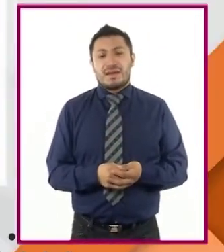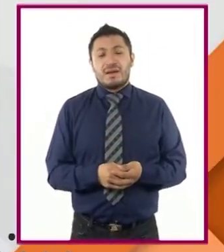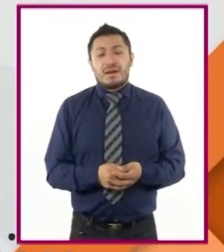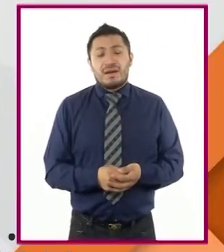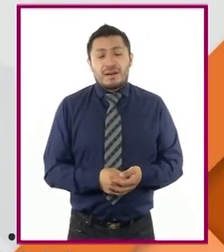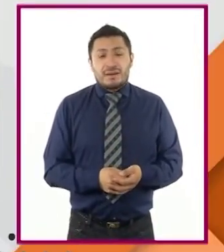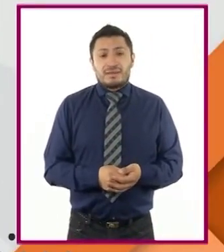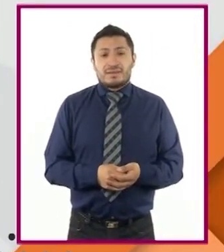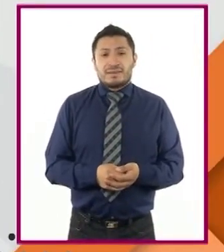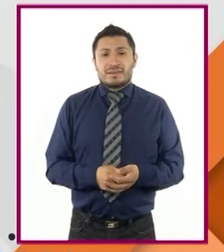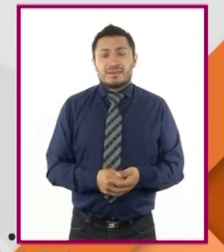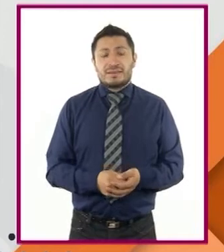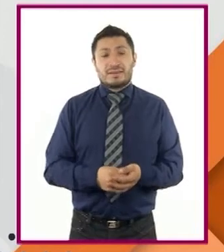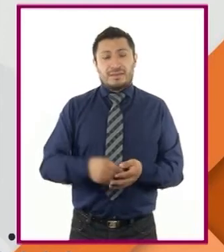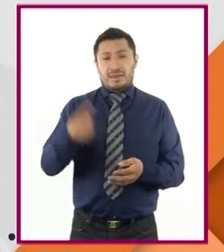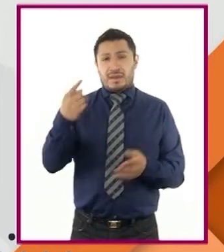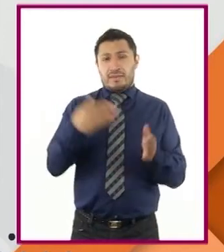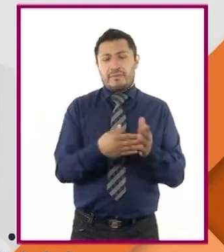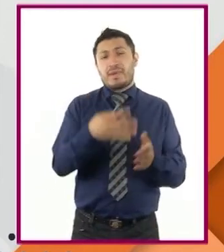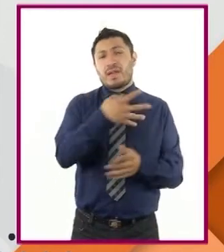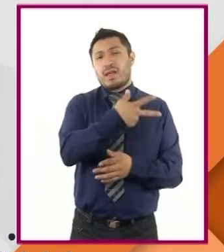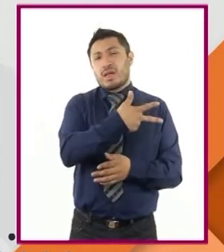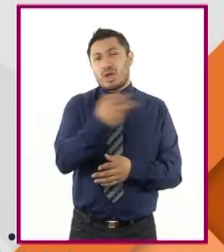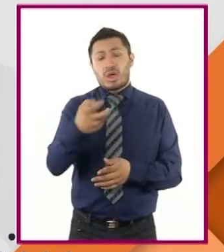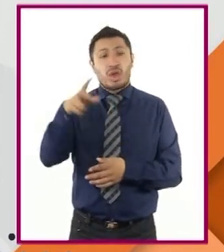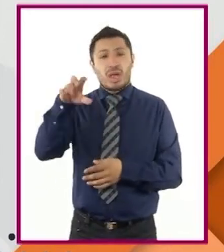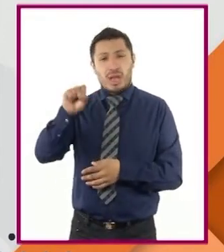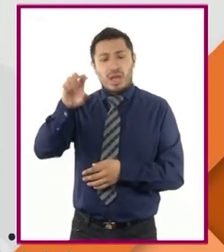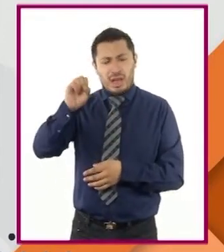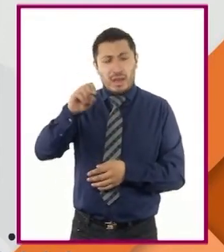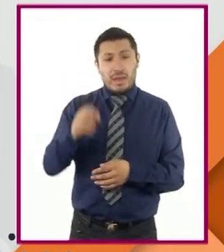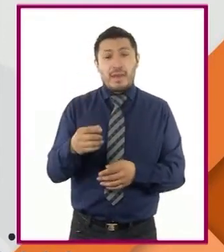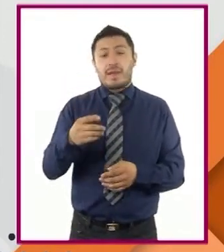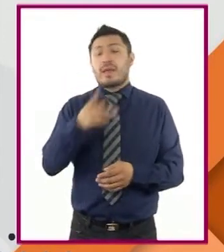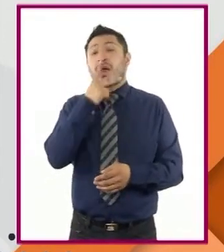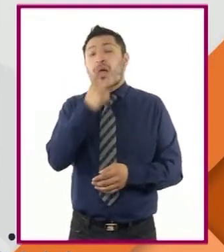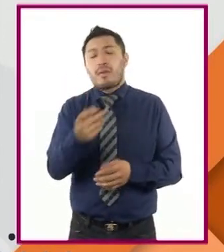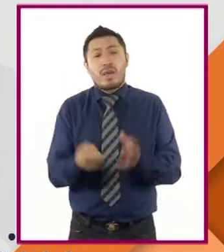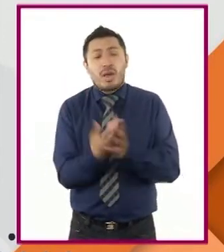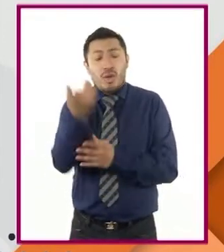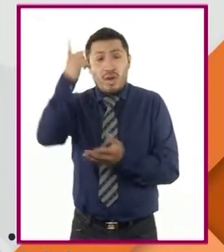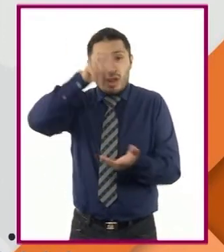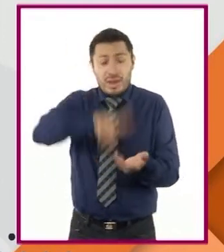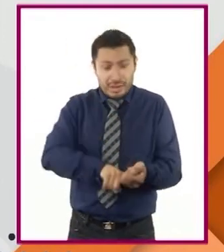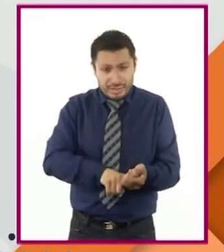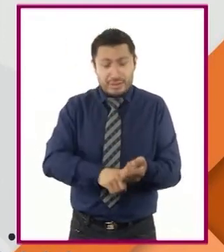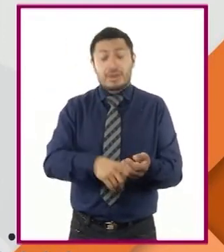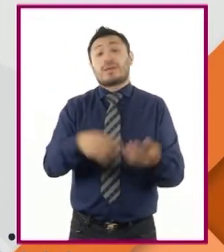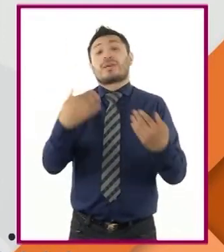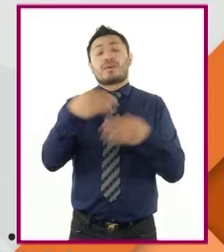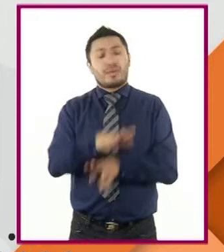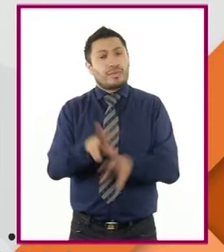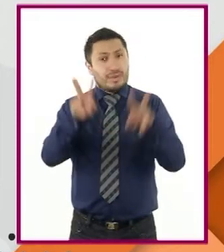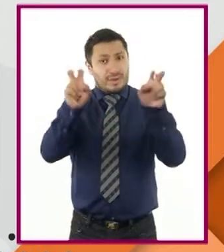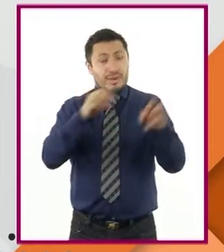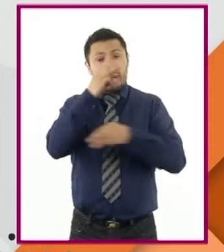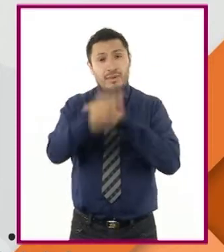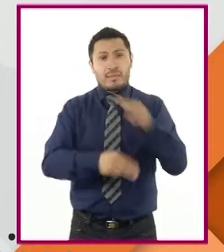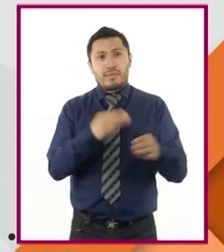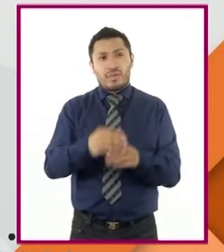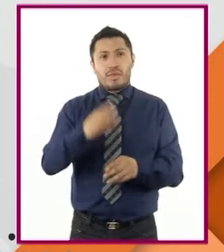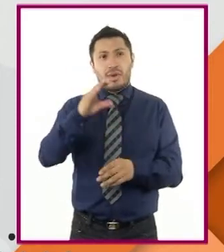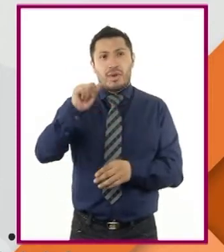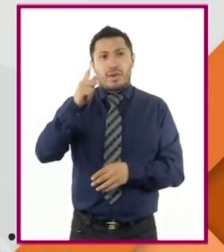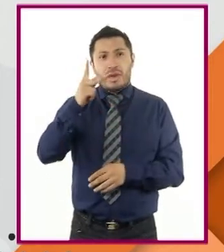En la década de 1860, entra una nueva palabra en el vocabulario económico y político del mundo,